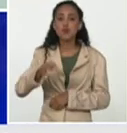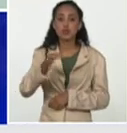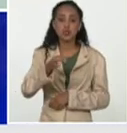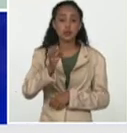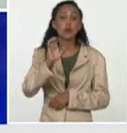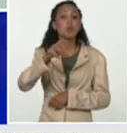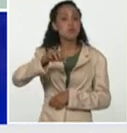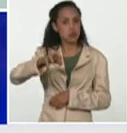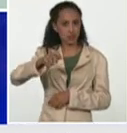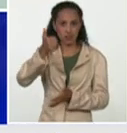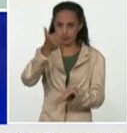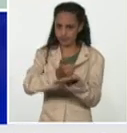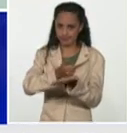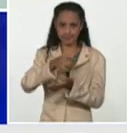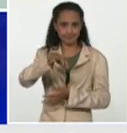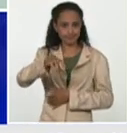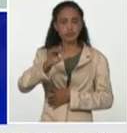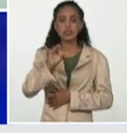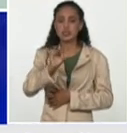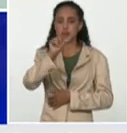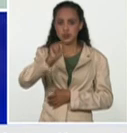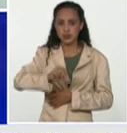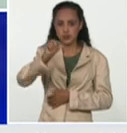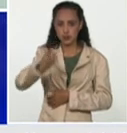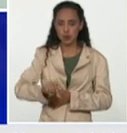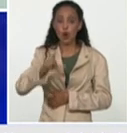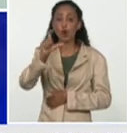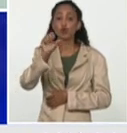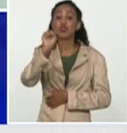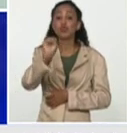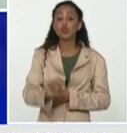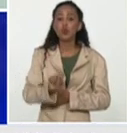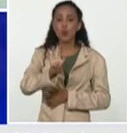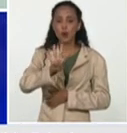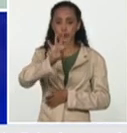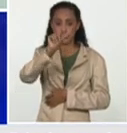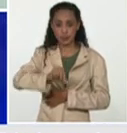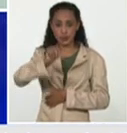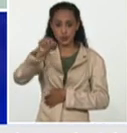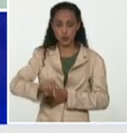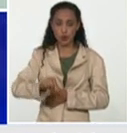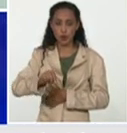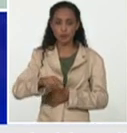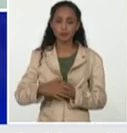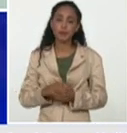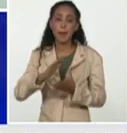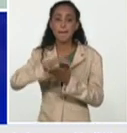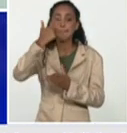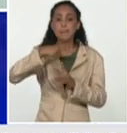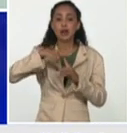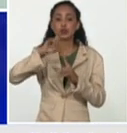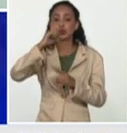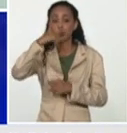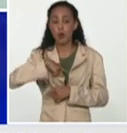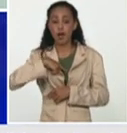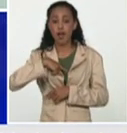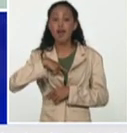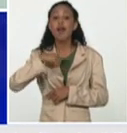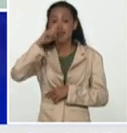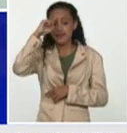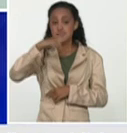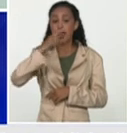Pinar, 7, Consolación del Sur 4, Mantua y Sandino con 3 cada uno y Los Palacios con